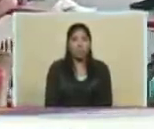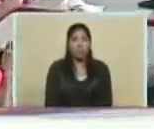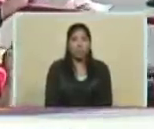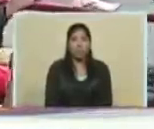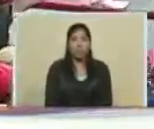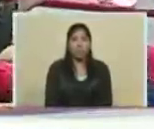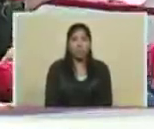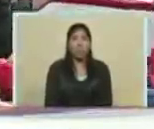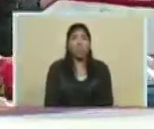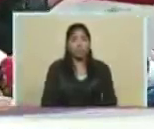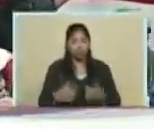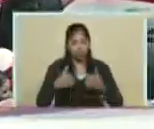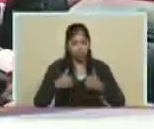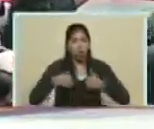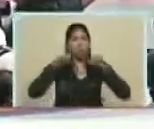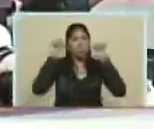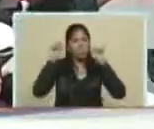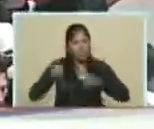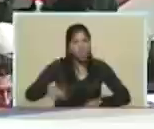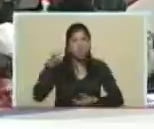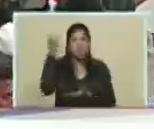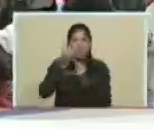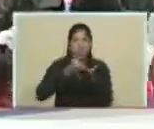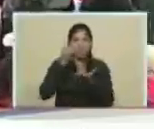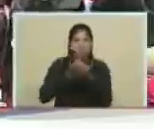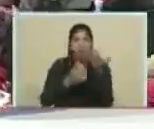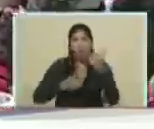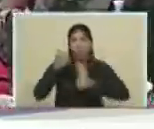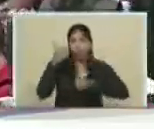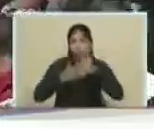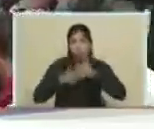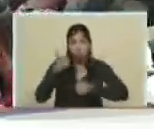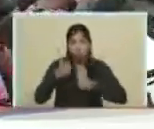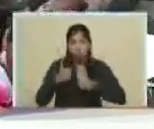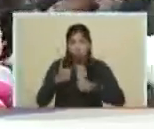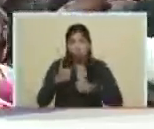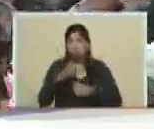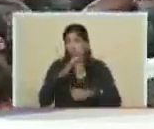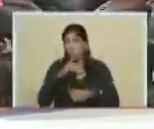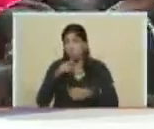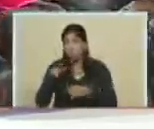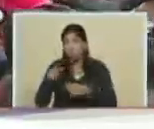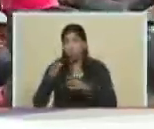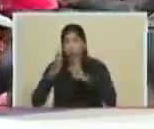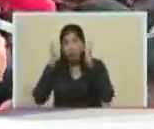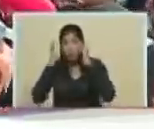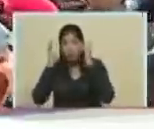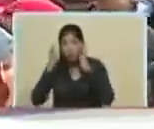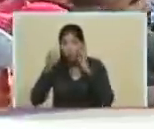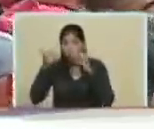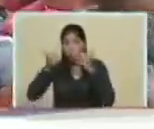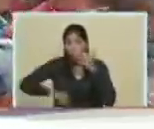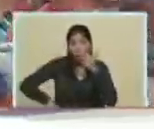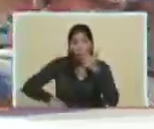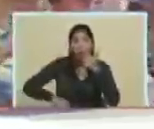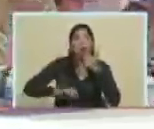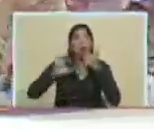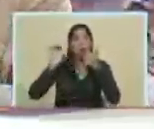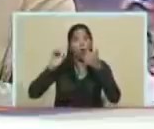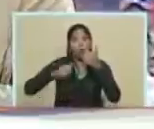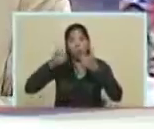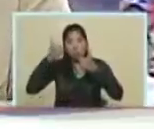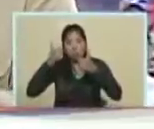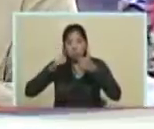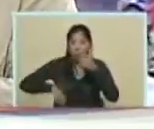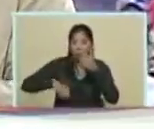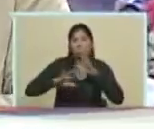Y voy a las elecciones con Ramos Alú o sin Ramos Alú. Y vamos